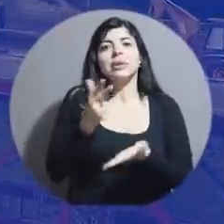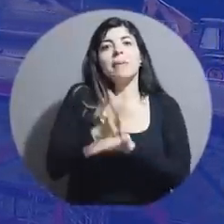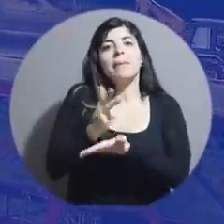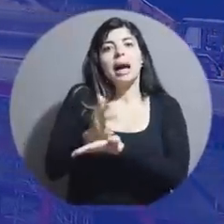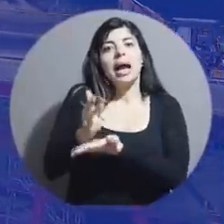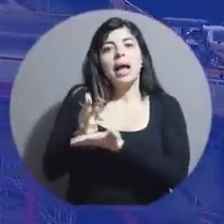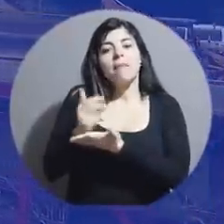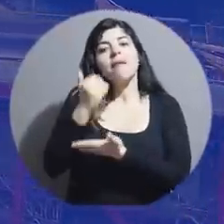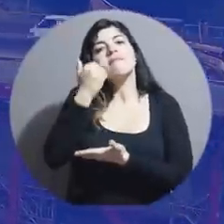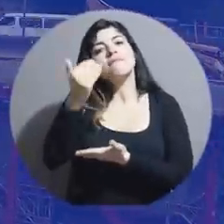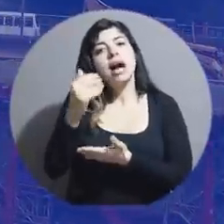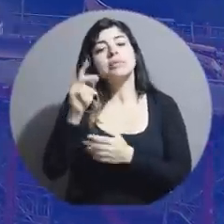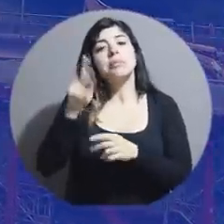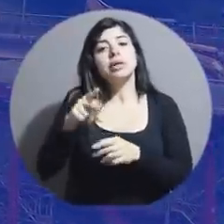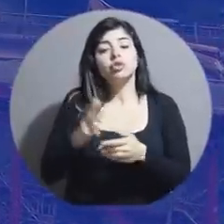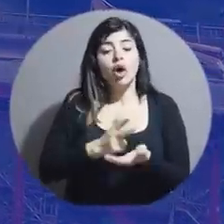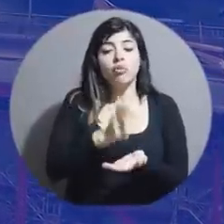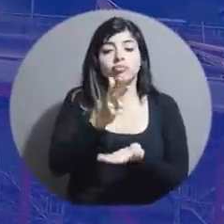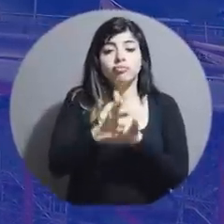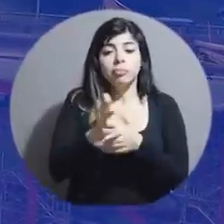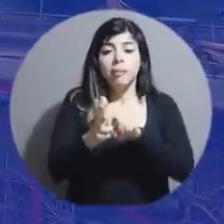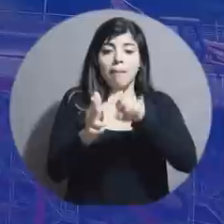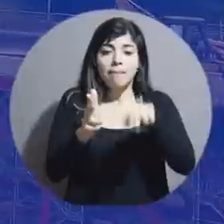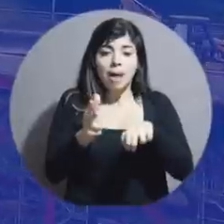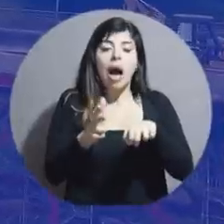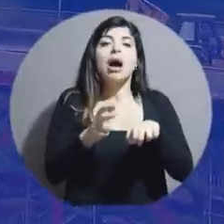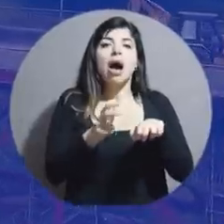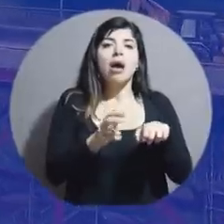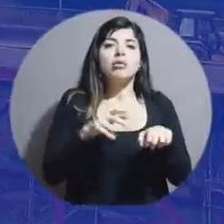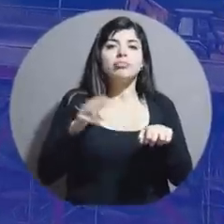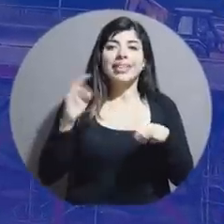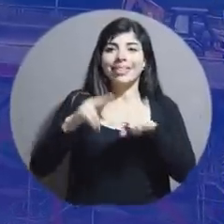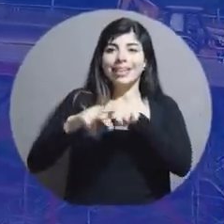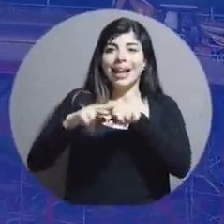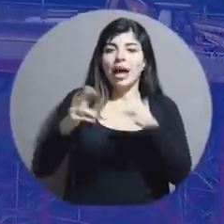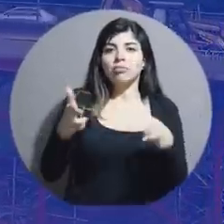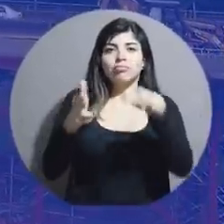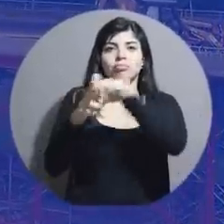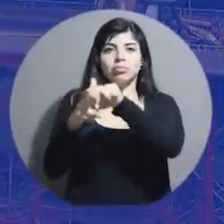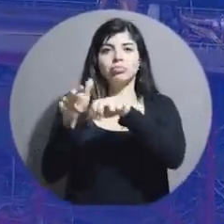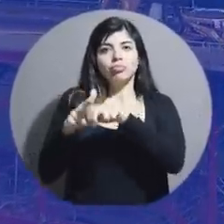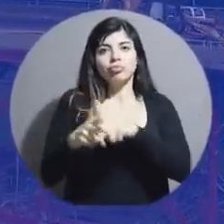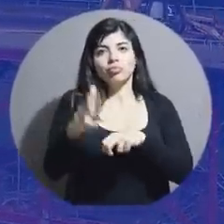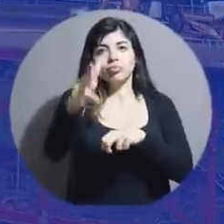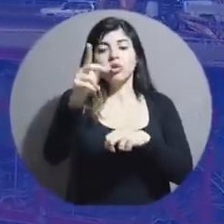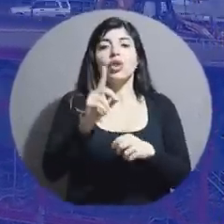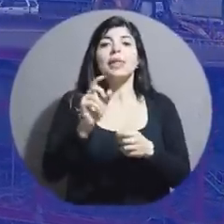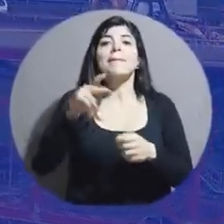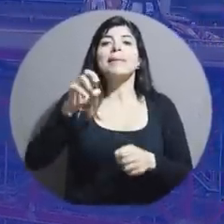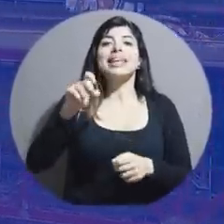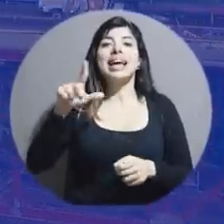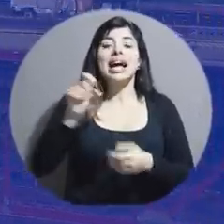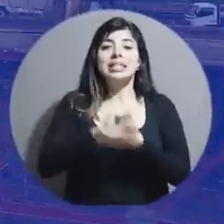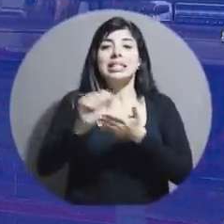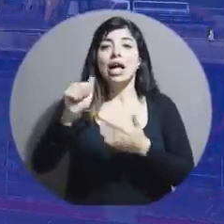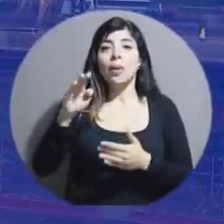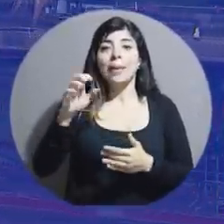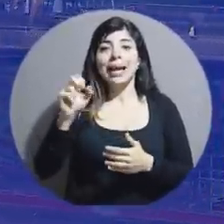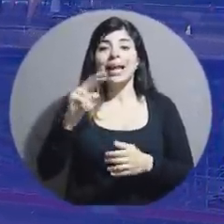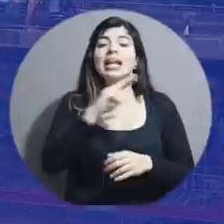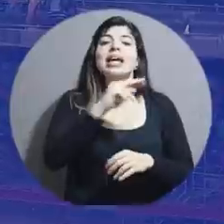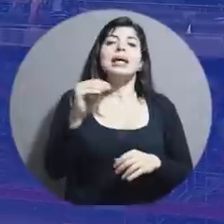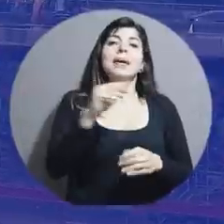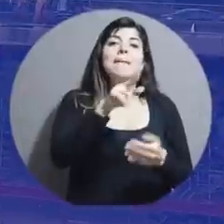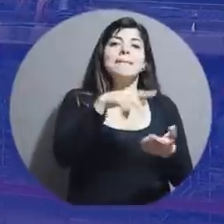de parqueos para facilitar el transbordo con el tren, ubicados en Pedregal en San Antonio de Belén y en Plaza Ferias